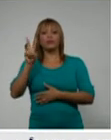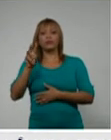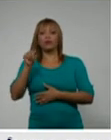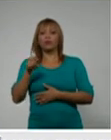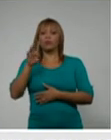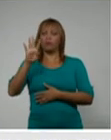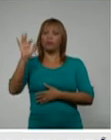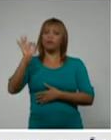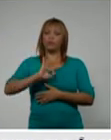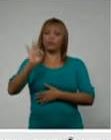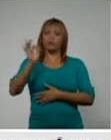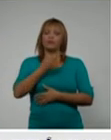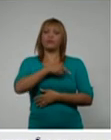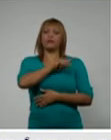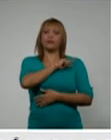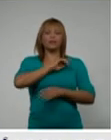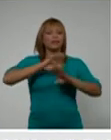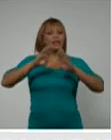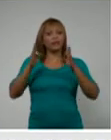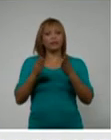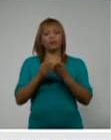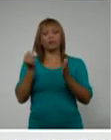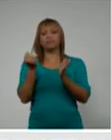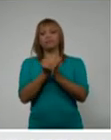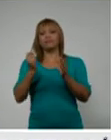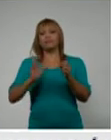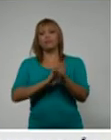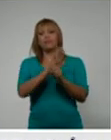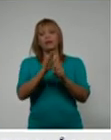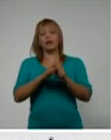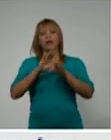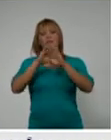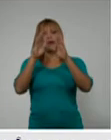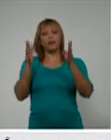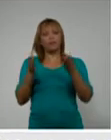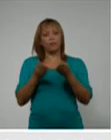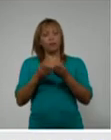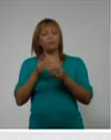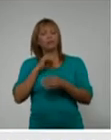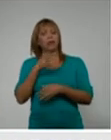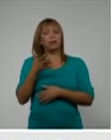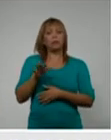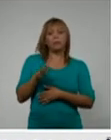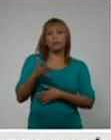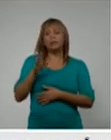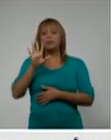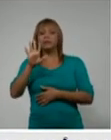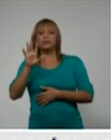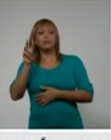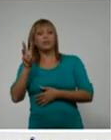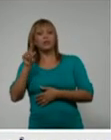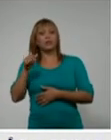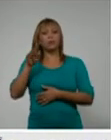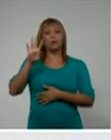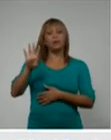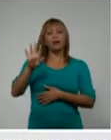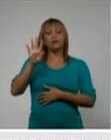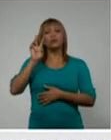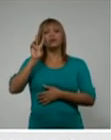53,4% ayer de todos los casos del mundo, oscila por ahí 53,4,